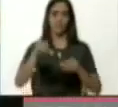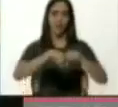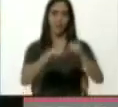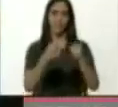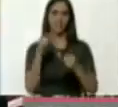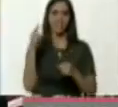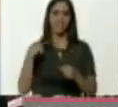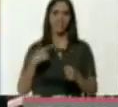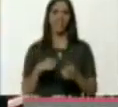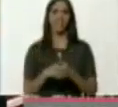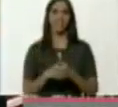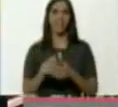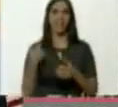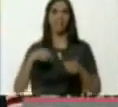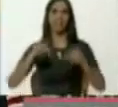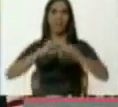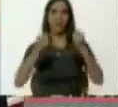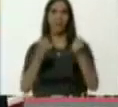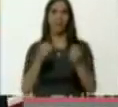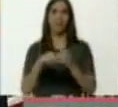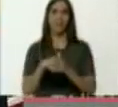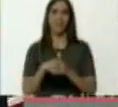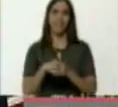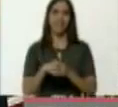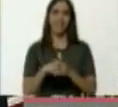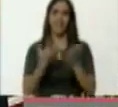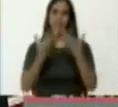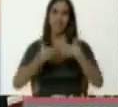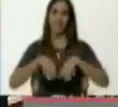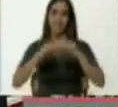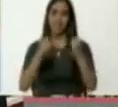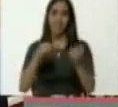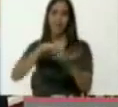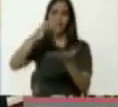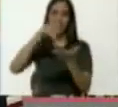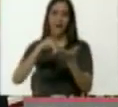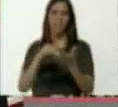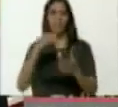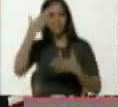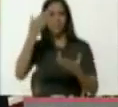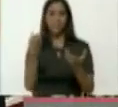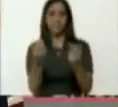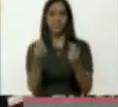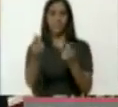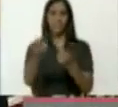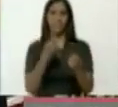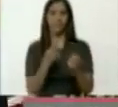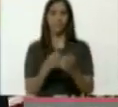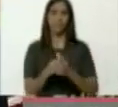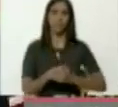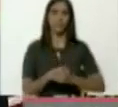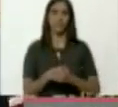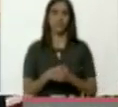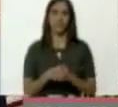tienes allá. Ah, yo tengo una panadería allá en Miami, gracias. Saludos al administrador de la panadería, por favor. Manda la plata